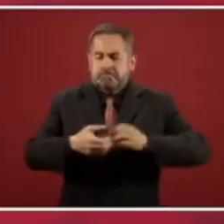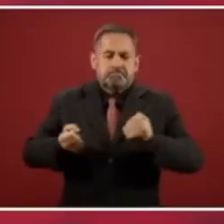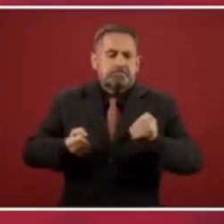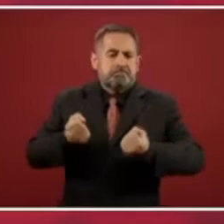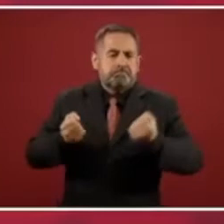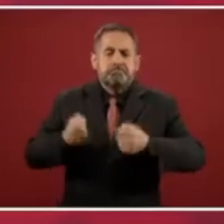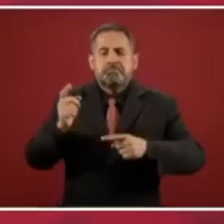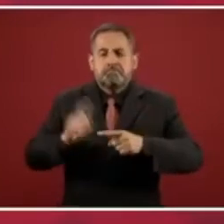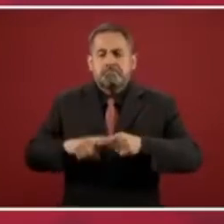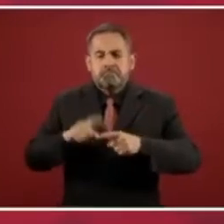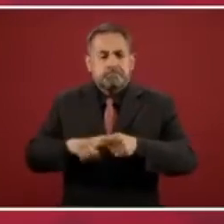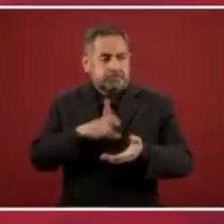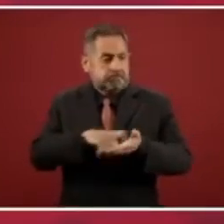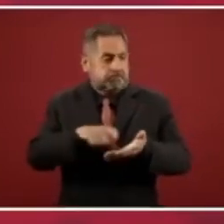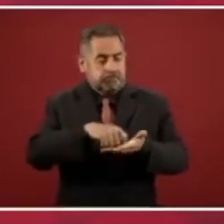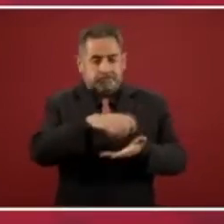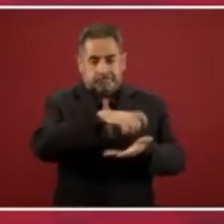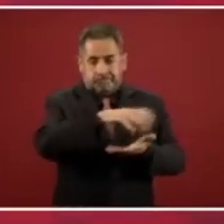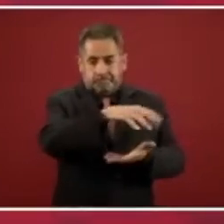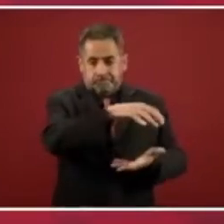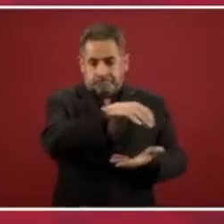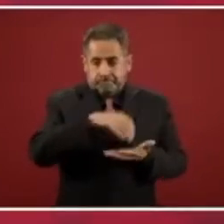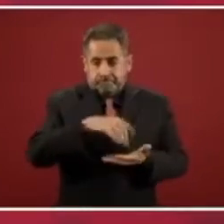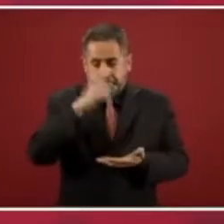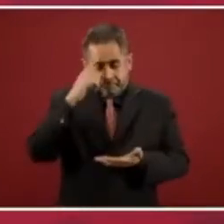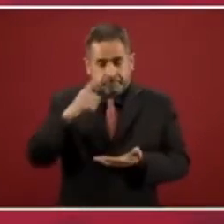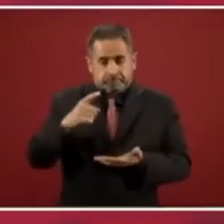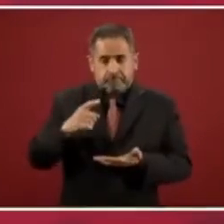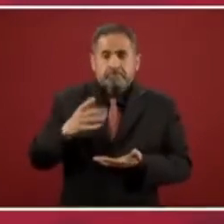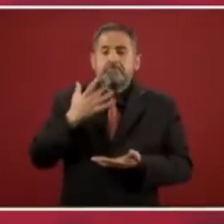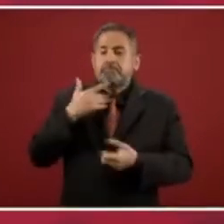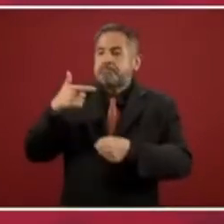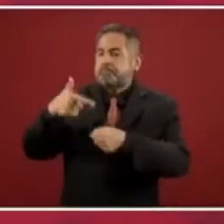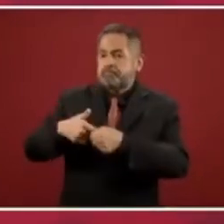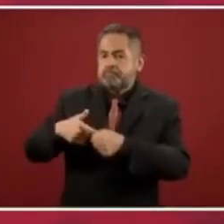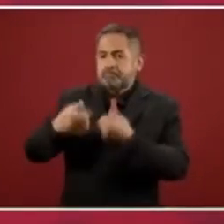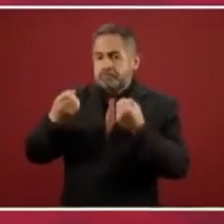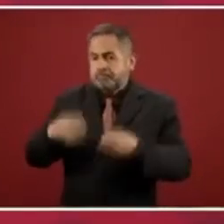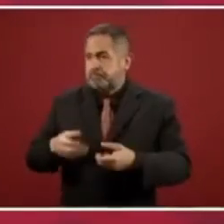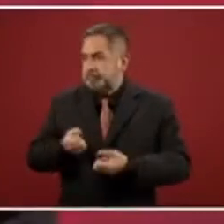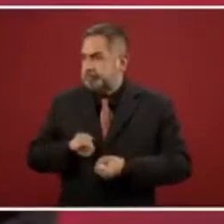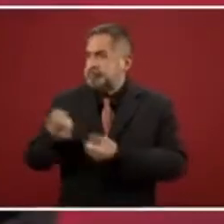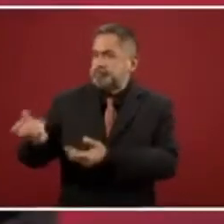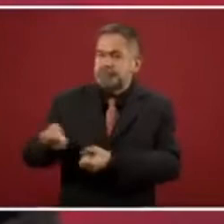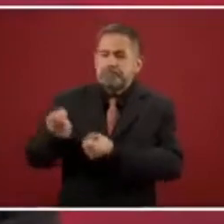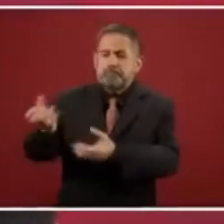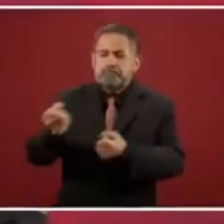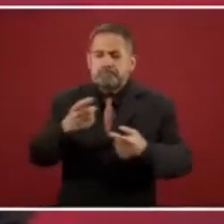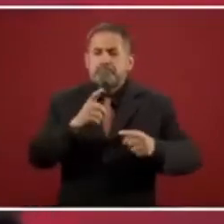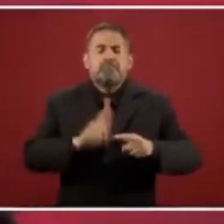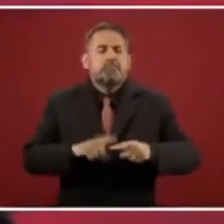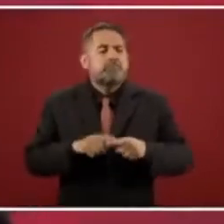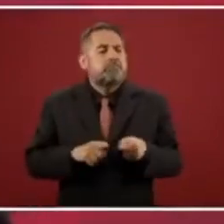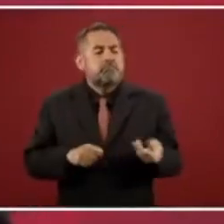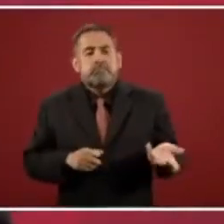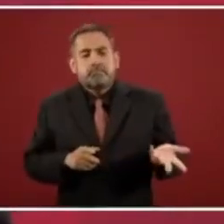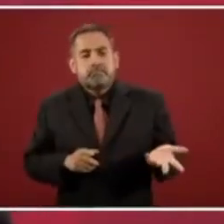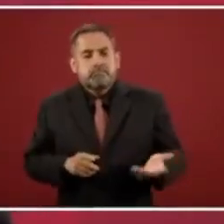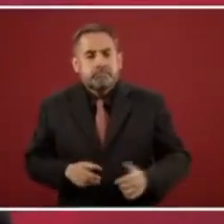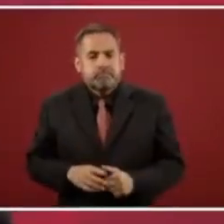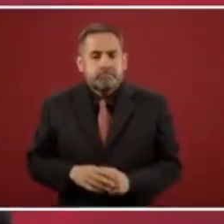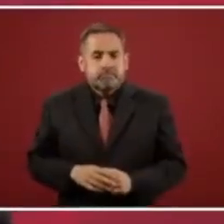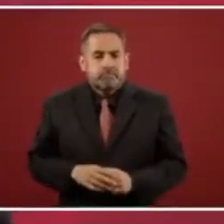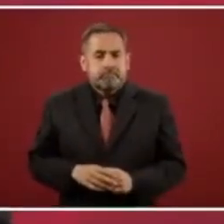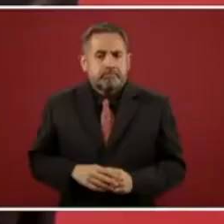que se adquirieron para que no padeciéramos de desabasto de gasolinas?